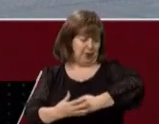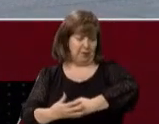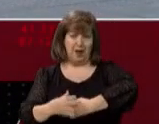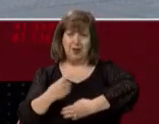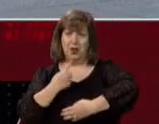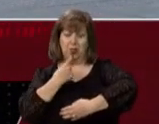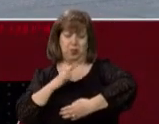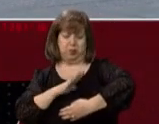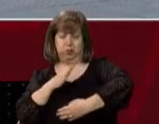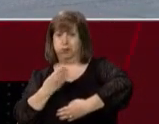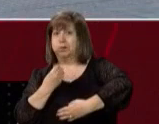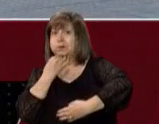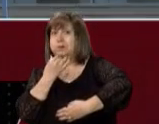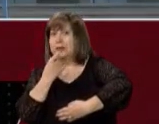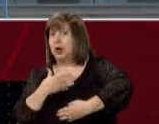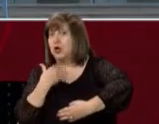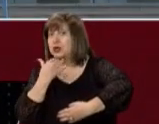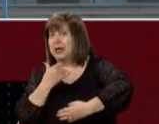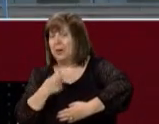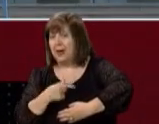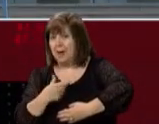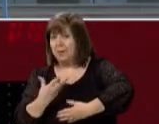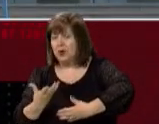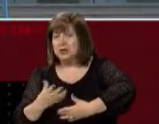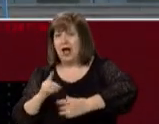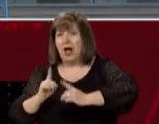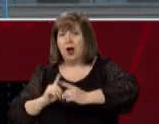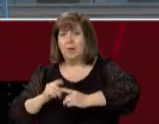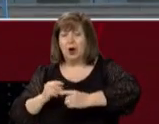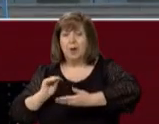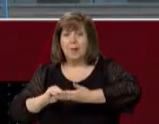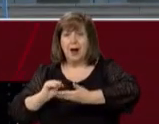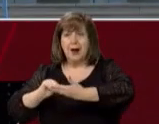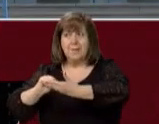y fácilmente, digamos, comienzan a veces con